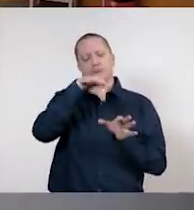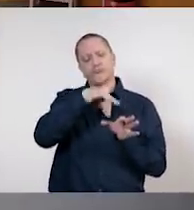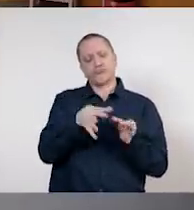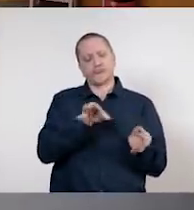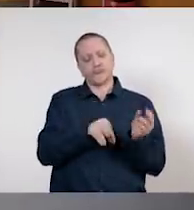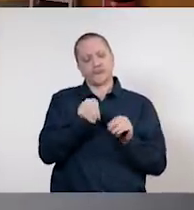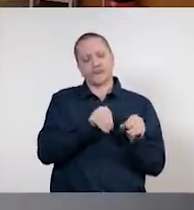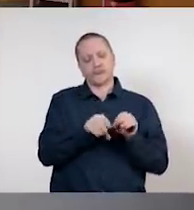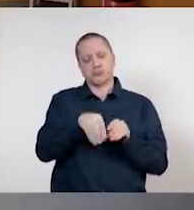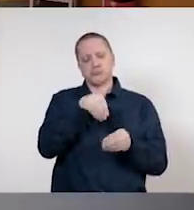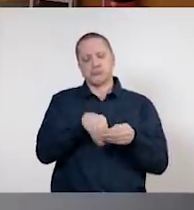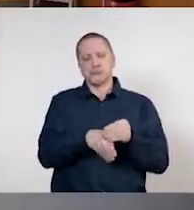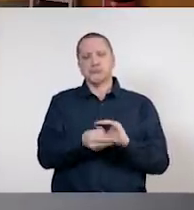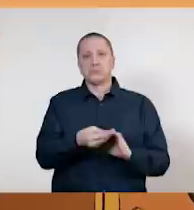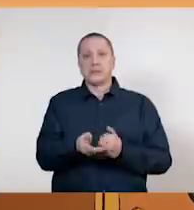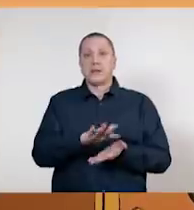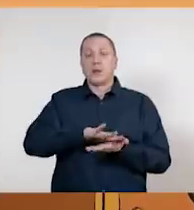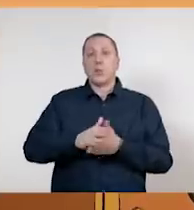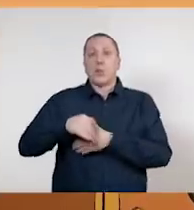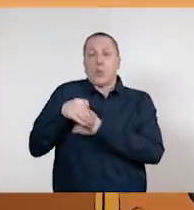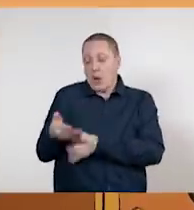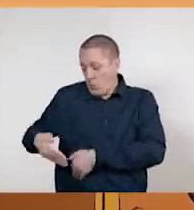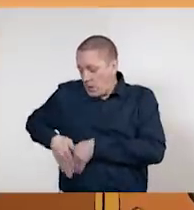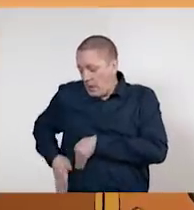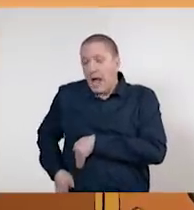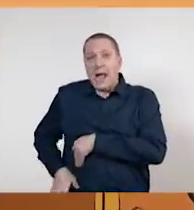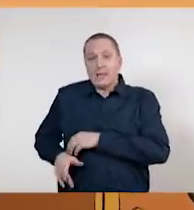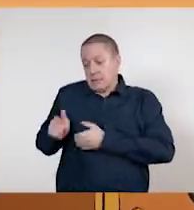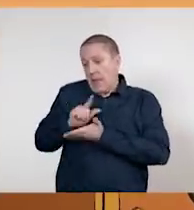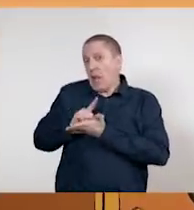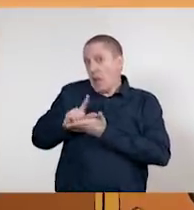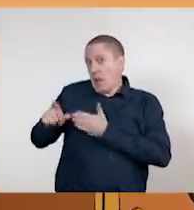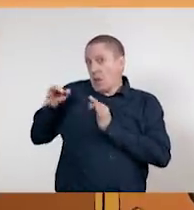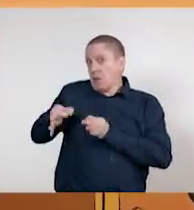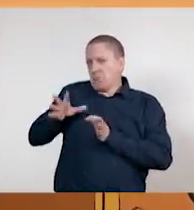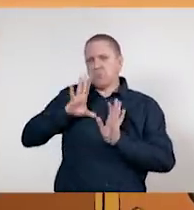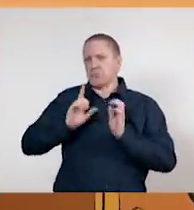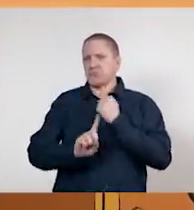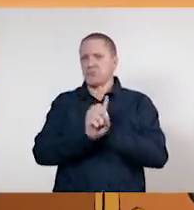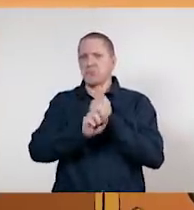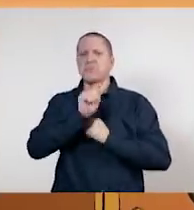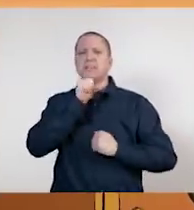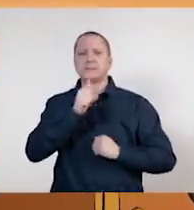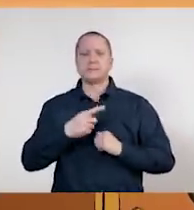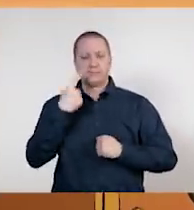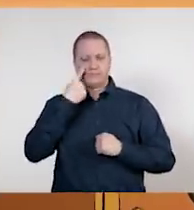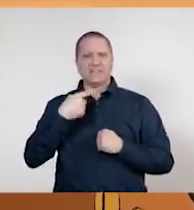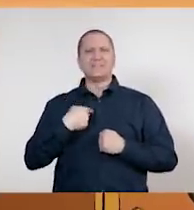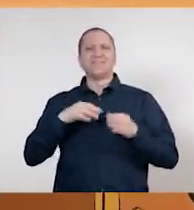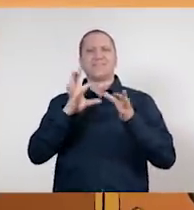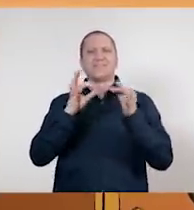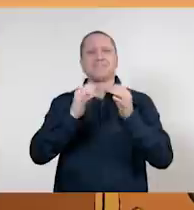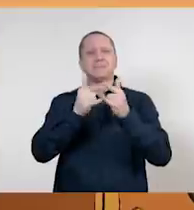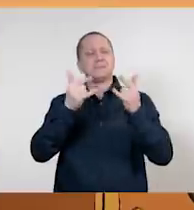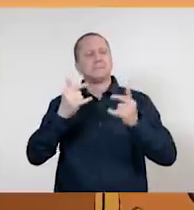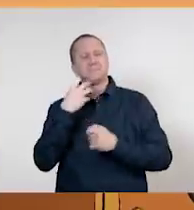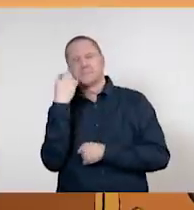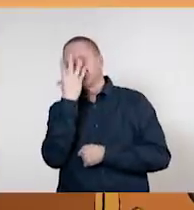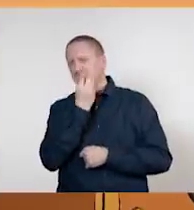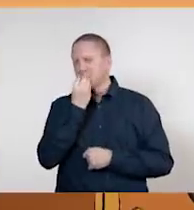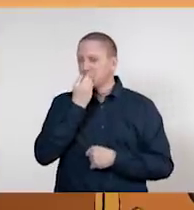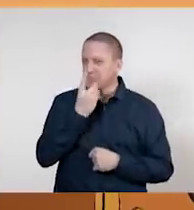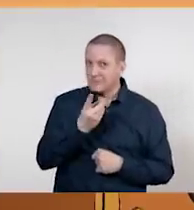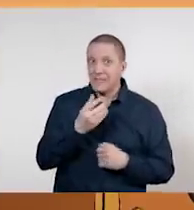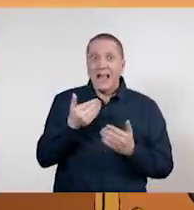en la bolsita. Muy bien, ahí está. Y lo guardamos en mi ropa, que está limpia además y que no me la uso yo, así que no hay problema. Bueno, pues yo les voy a contar una historia bien